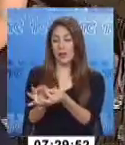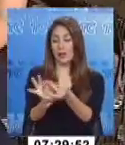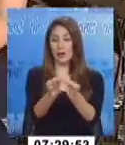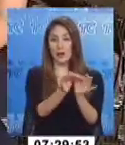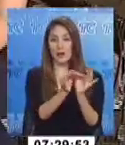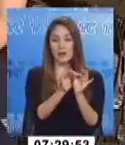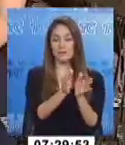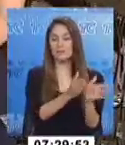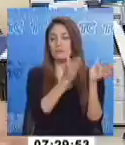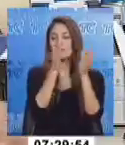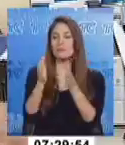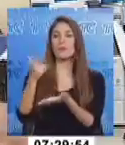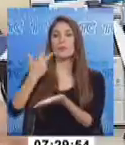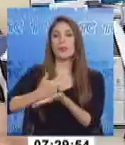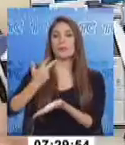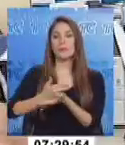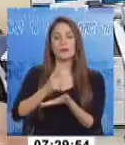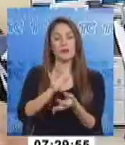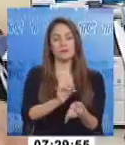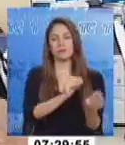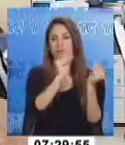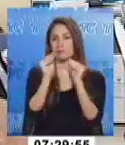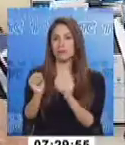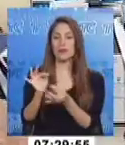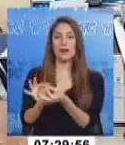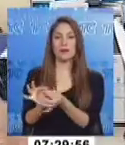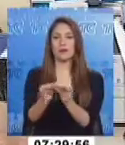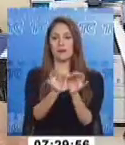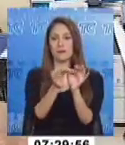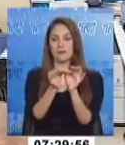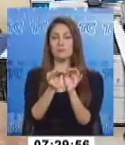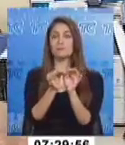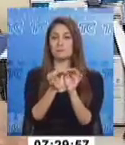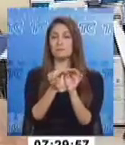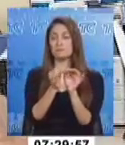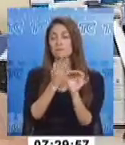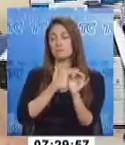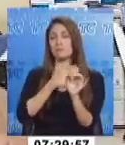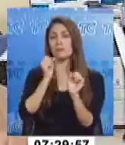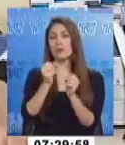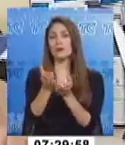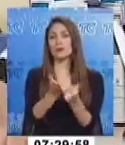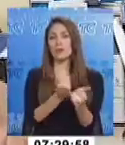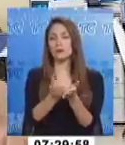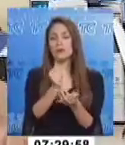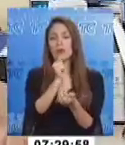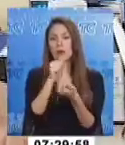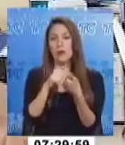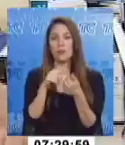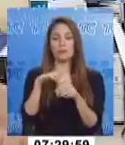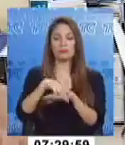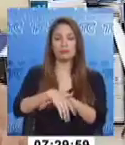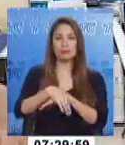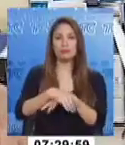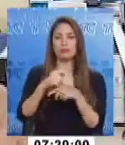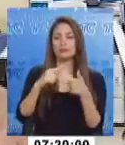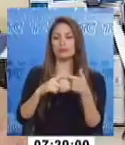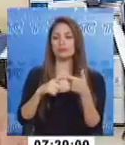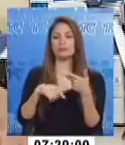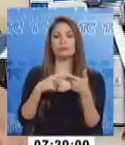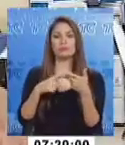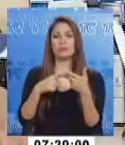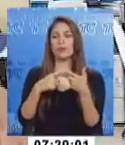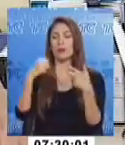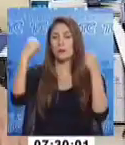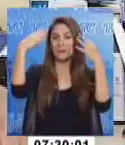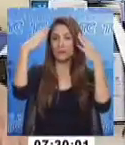al terminal terrestre. Nosotros vamos a dotarles de la infraestructura o los servicios básicos de agua, alcantarillado y